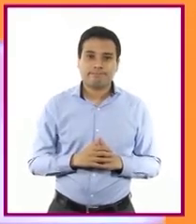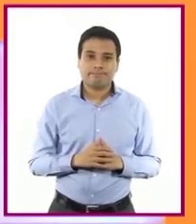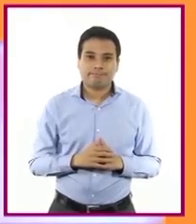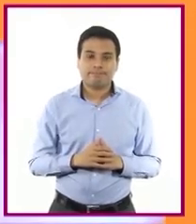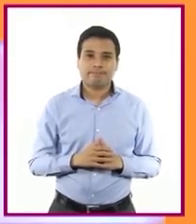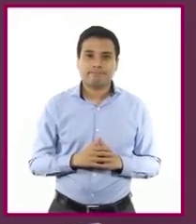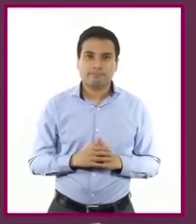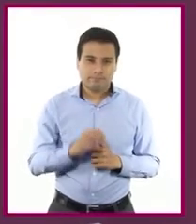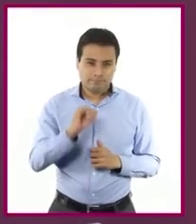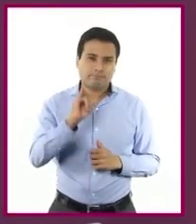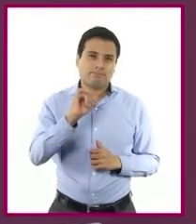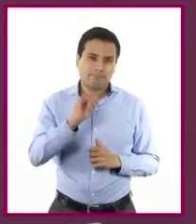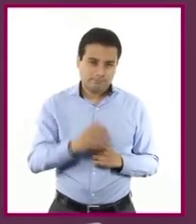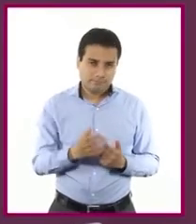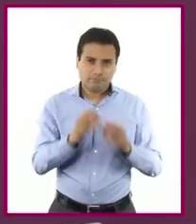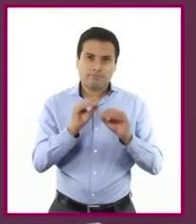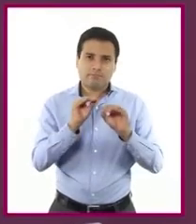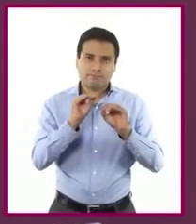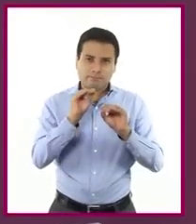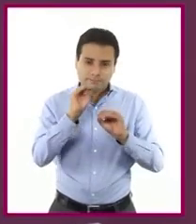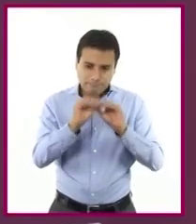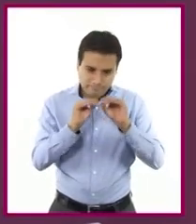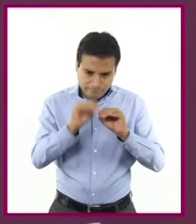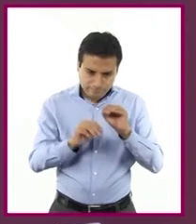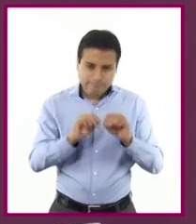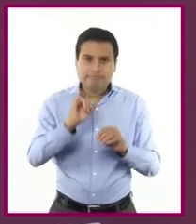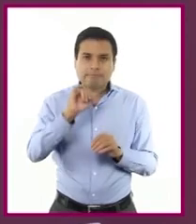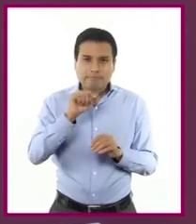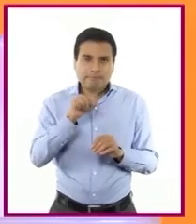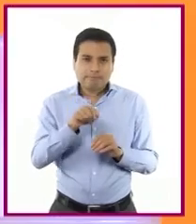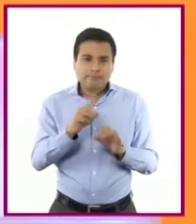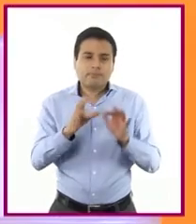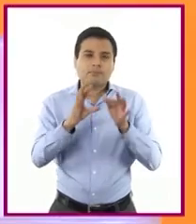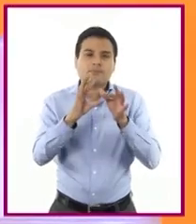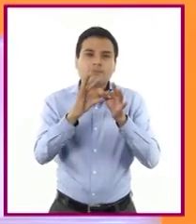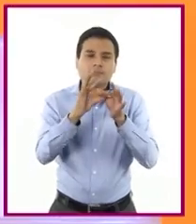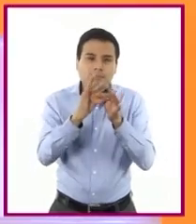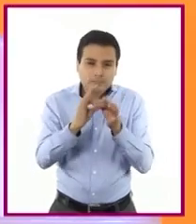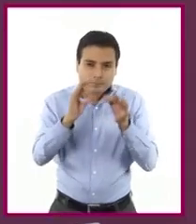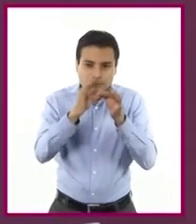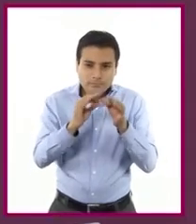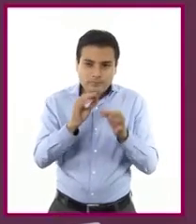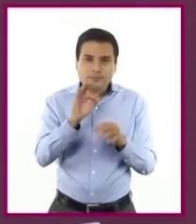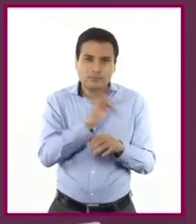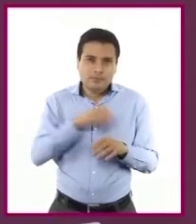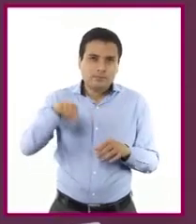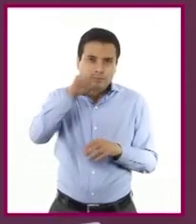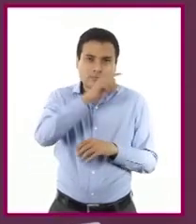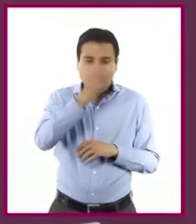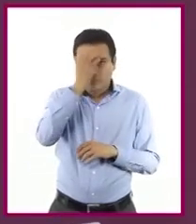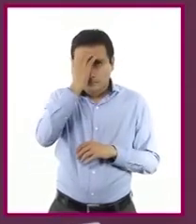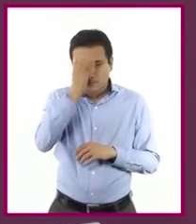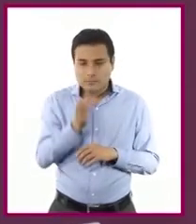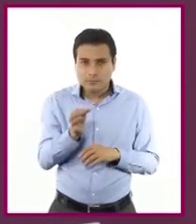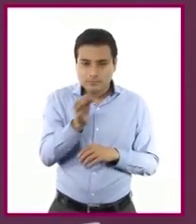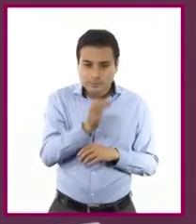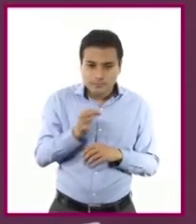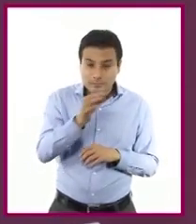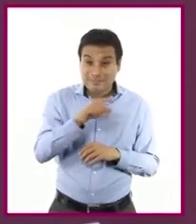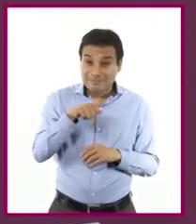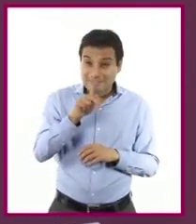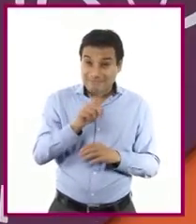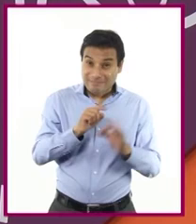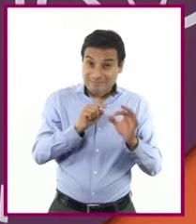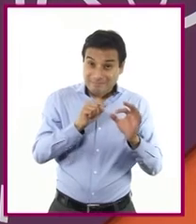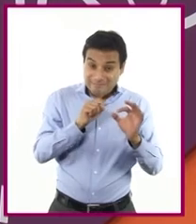Sí, es verdad que construimos un modelo científico escolar con la finalidad de explicar y representar un fenómeno natural. Sin embargo, no es una